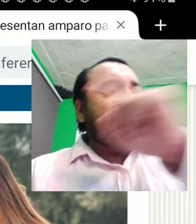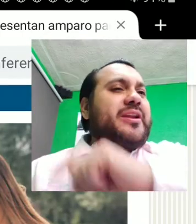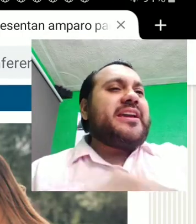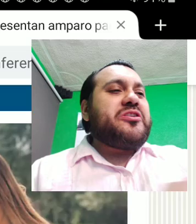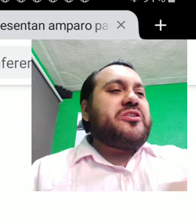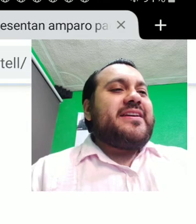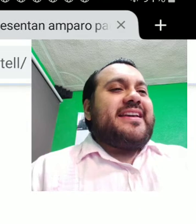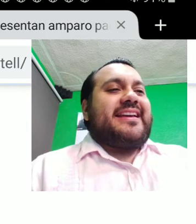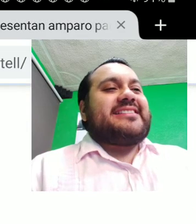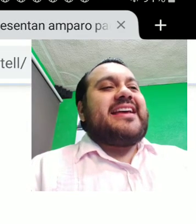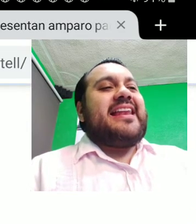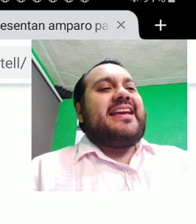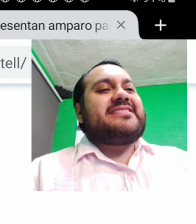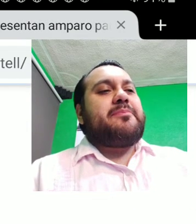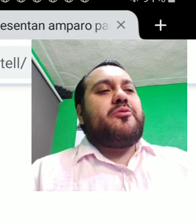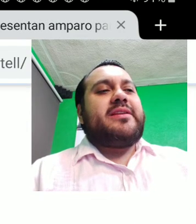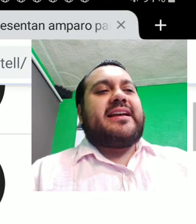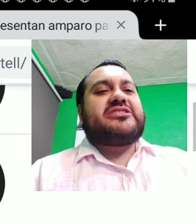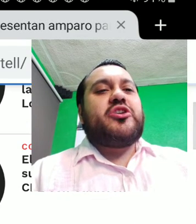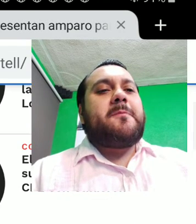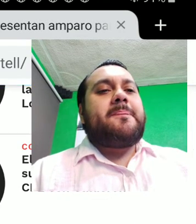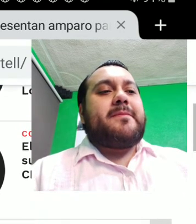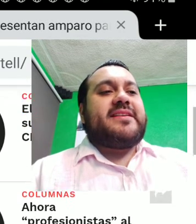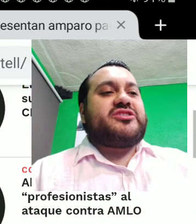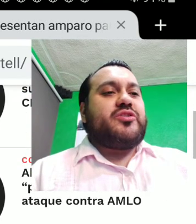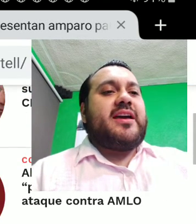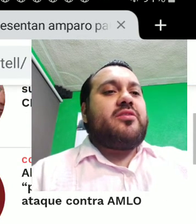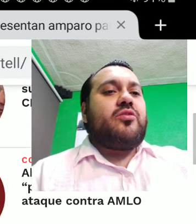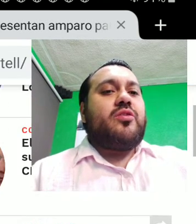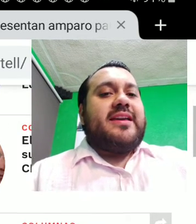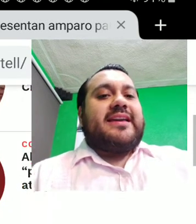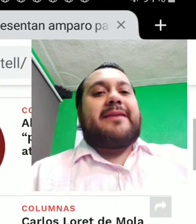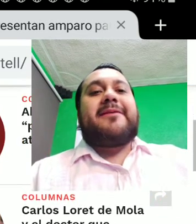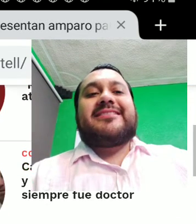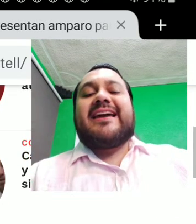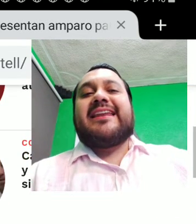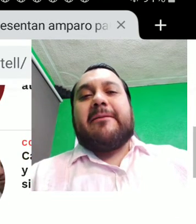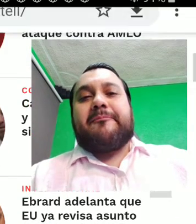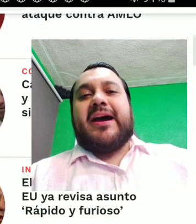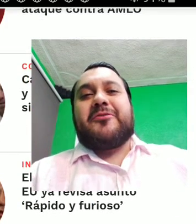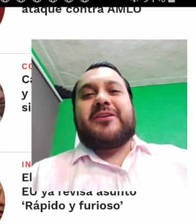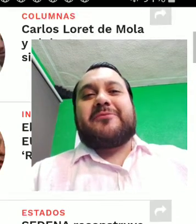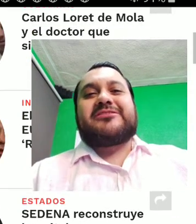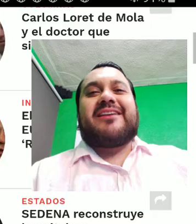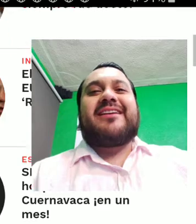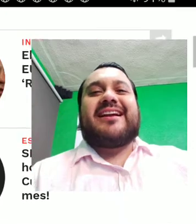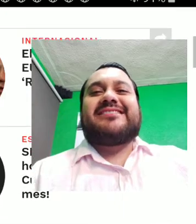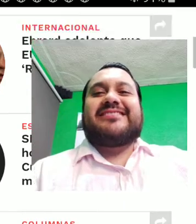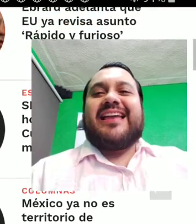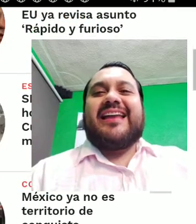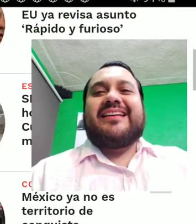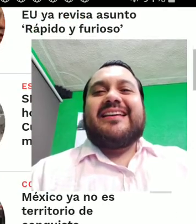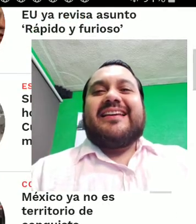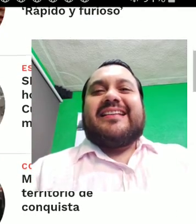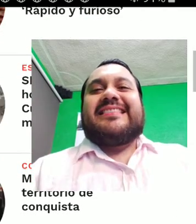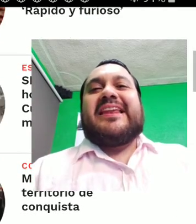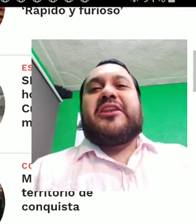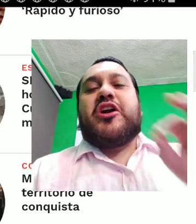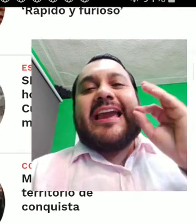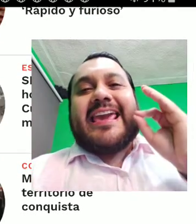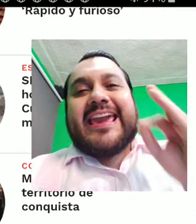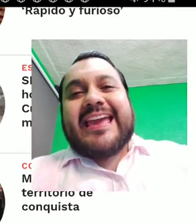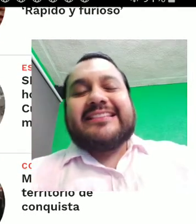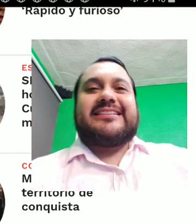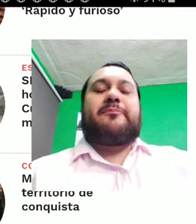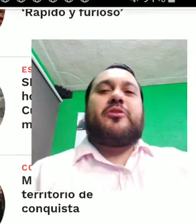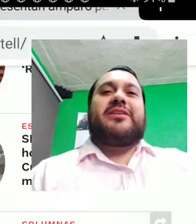y es por ello que sale esta publicación mencionando que batean el amparo que buscaba encarcelar de